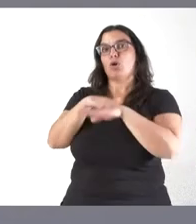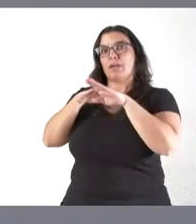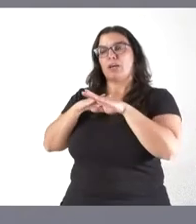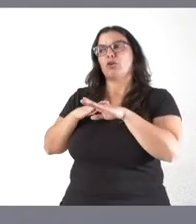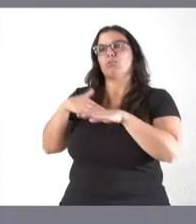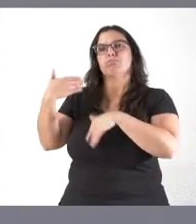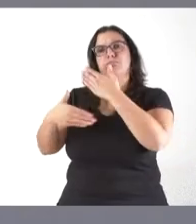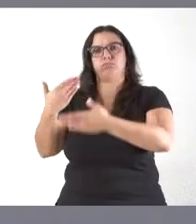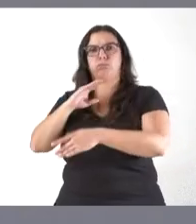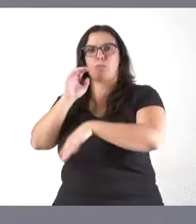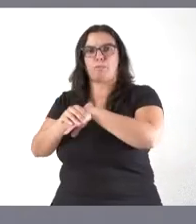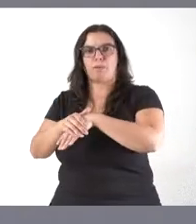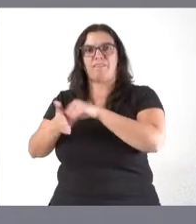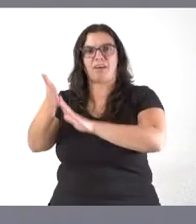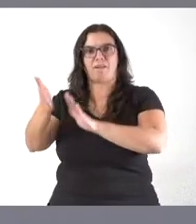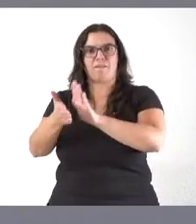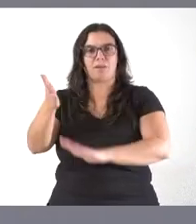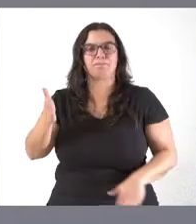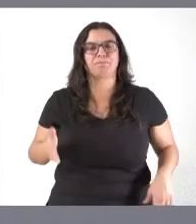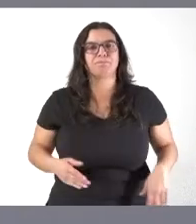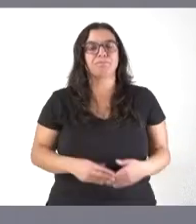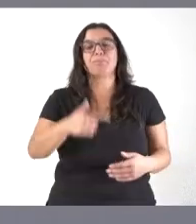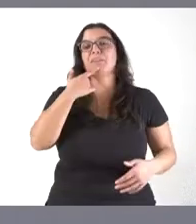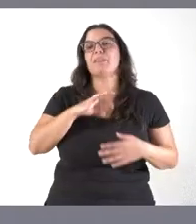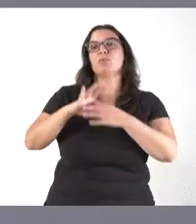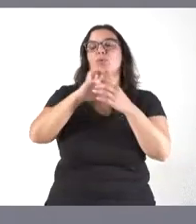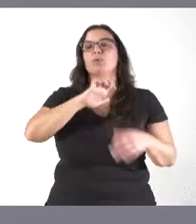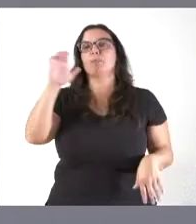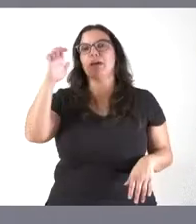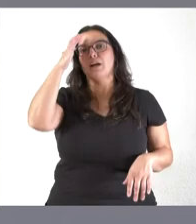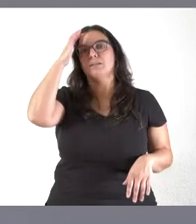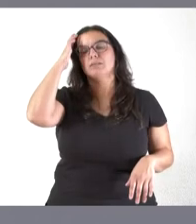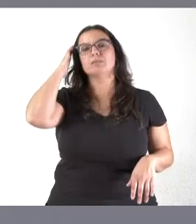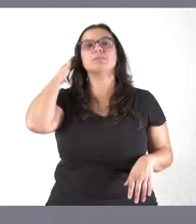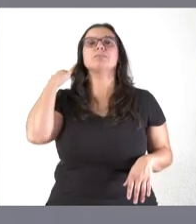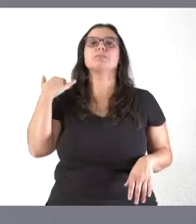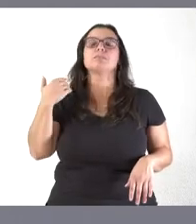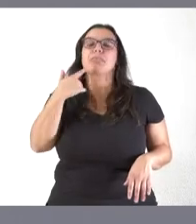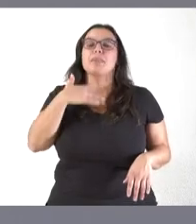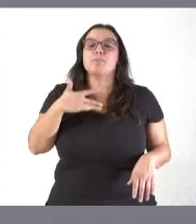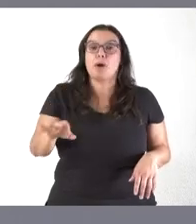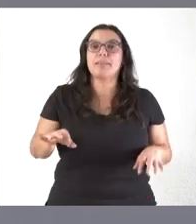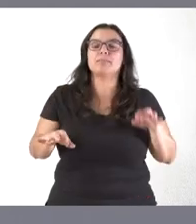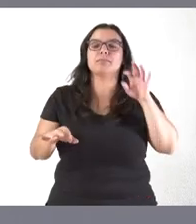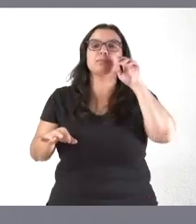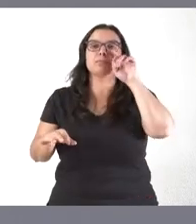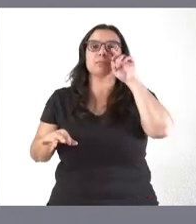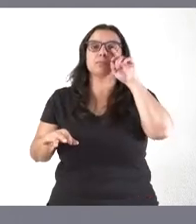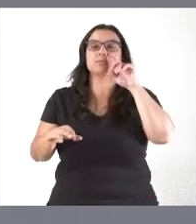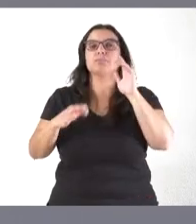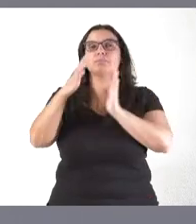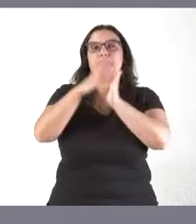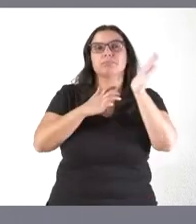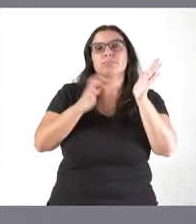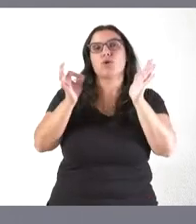la lo que establecía la europea era una posibilidad de reducción o